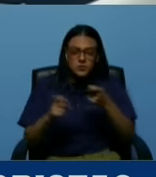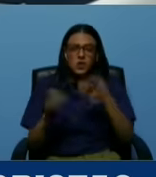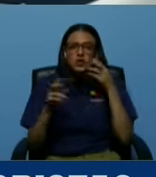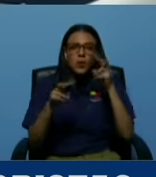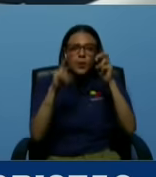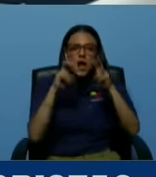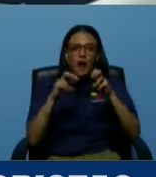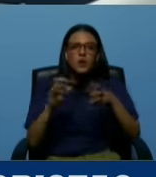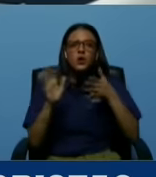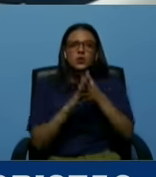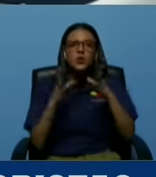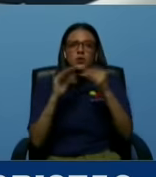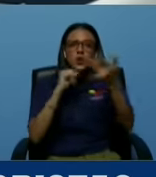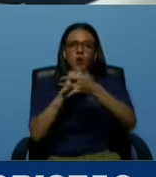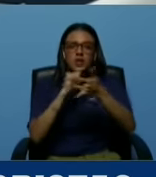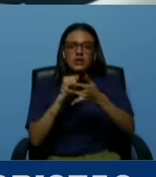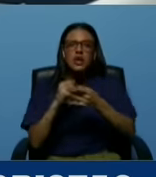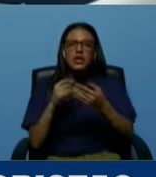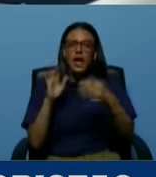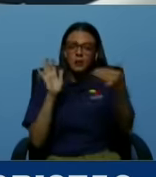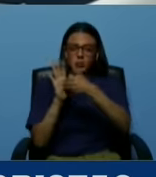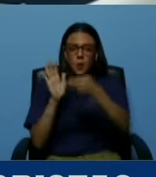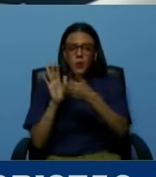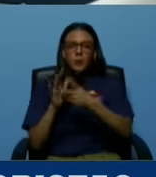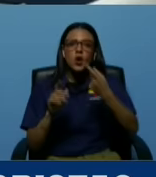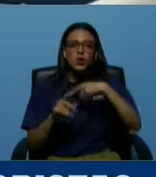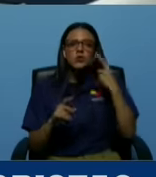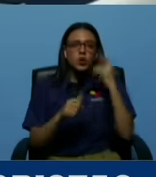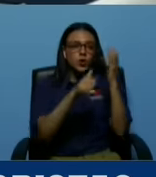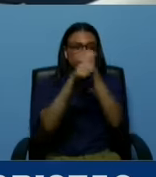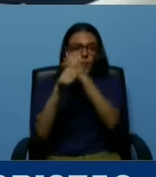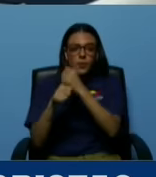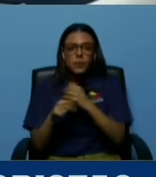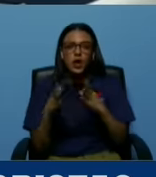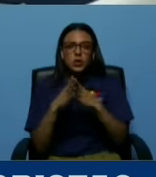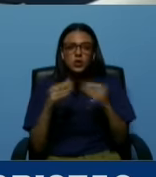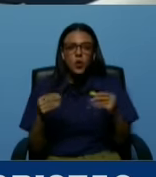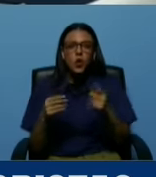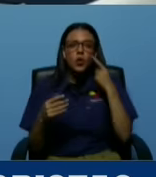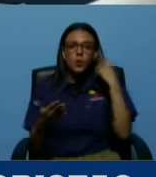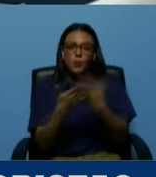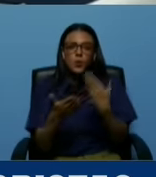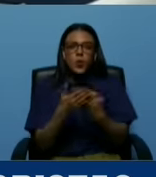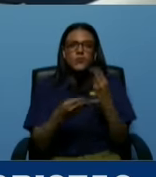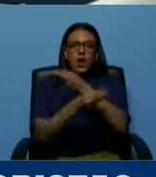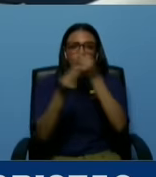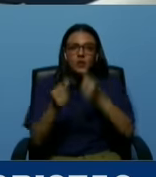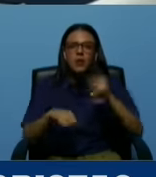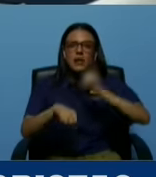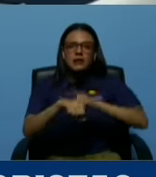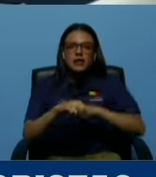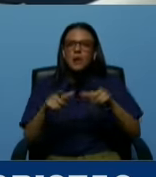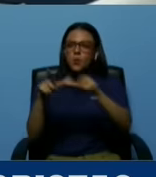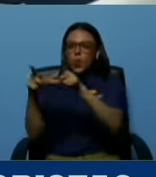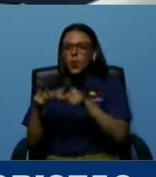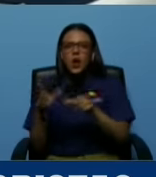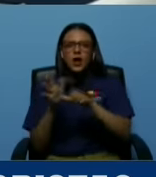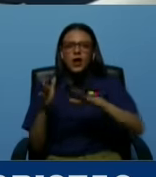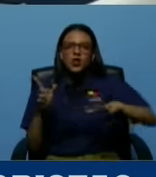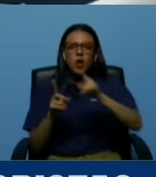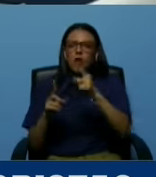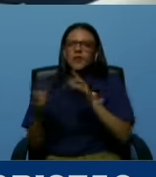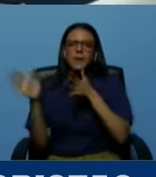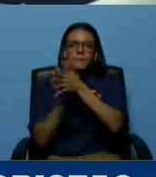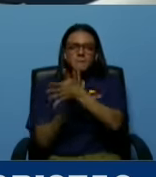torno a los ciberataques. Tenemos adelantado bastantes elementos que prueban la forma, manera, tiempo y lugar en donde ocurrieron,